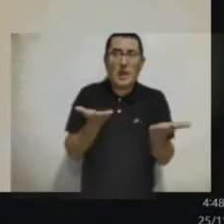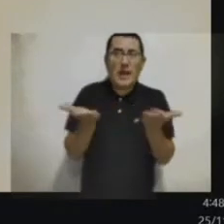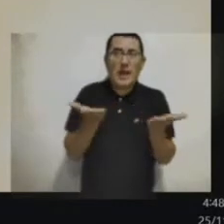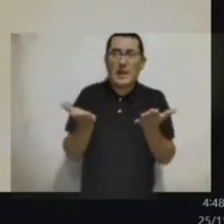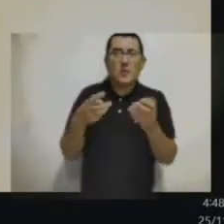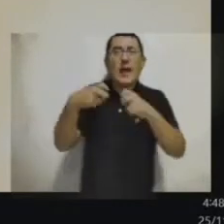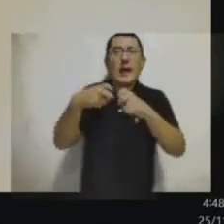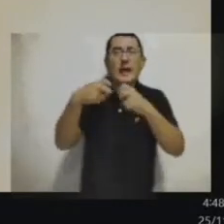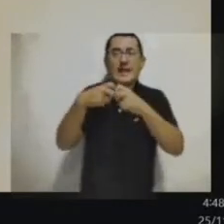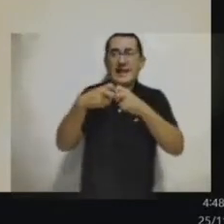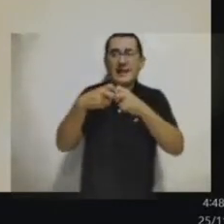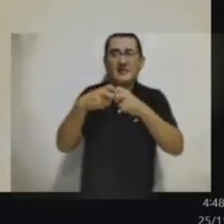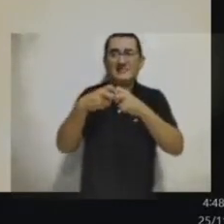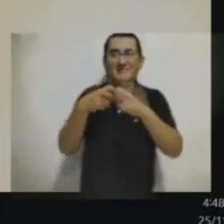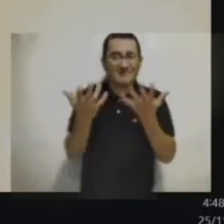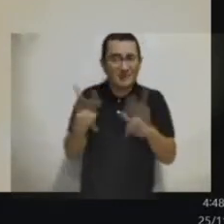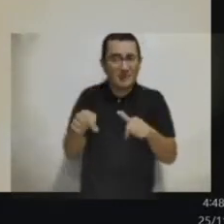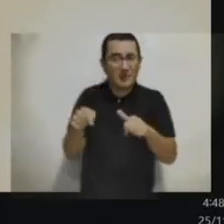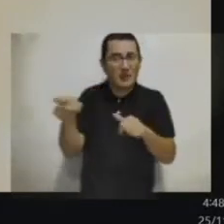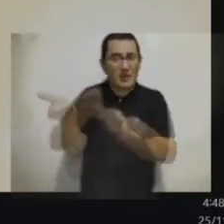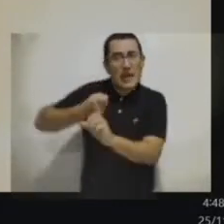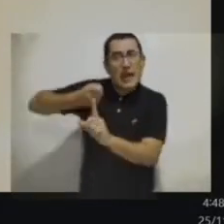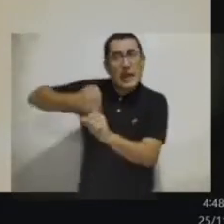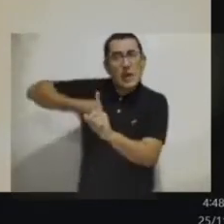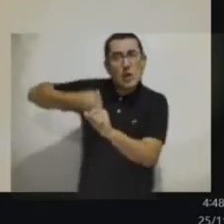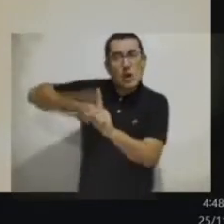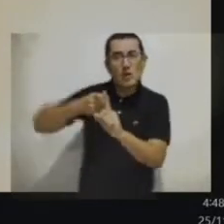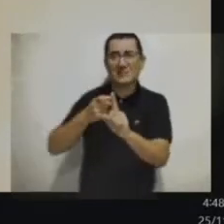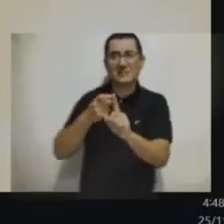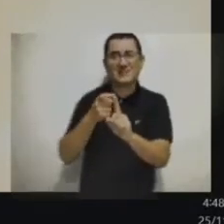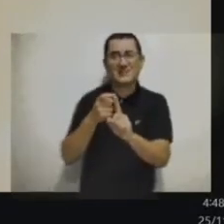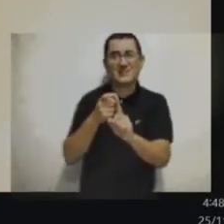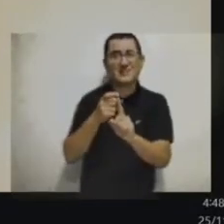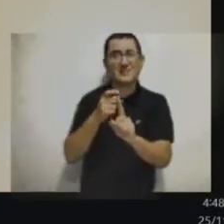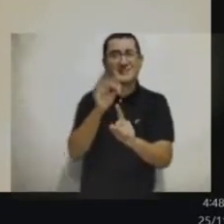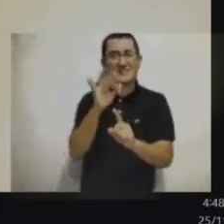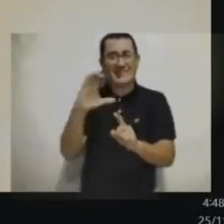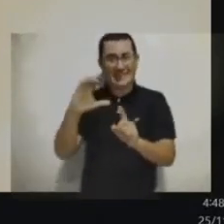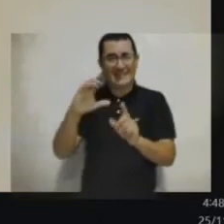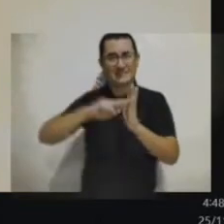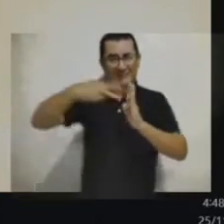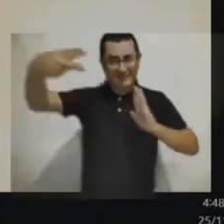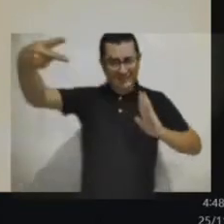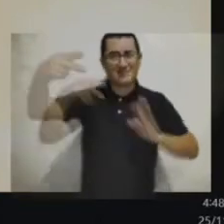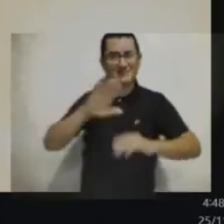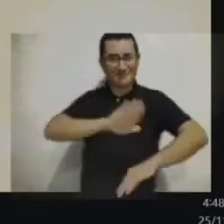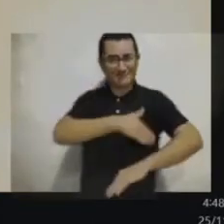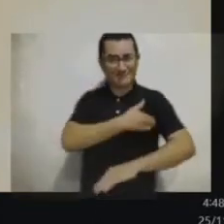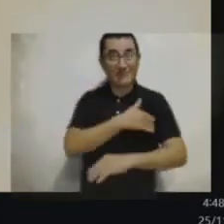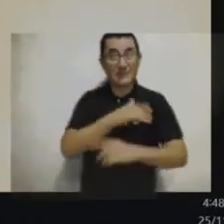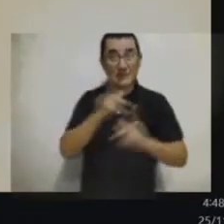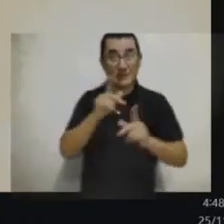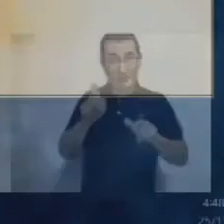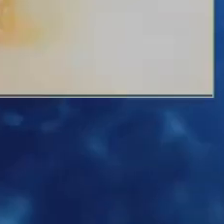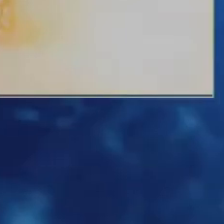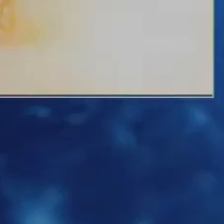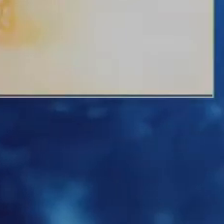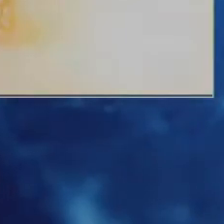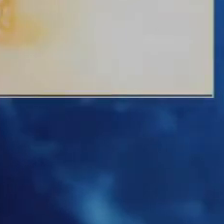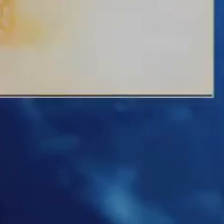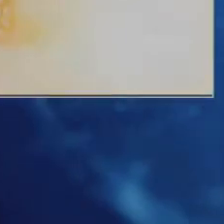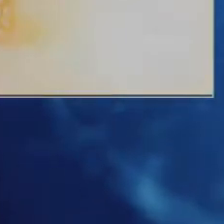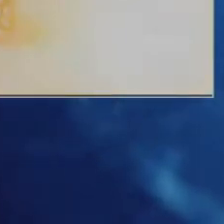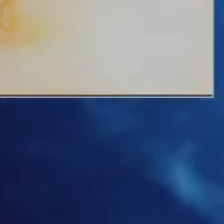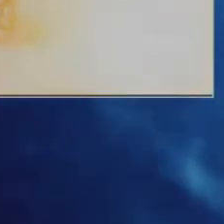el rol de las TICs, el rol del espectro es fundamental para lograr ese sistema eléctrico inteligente donde tenemos una